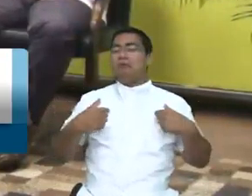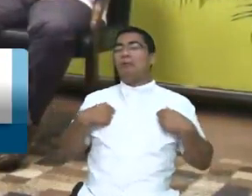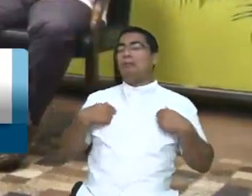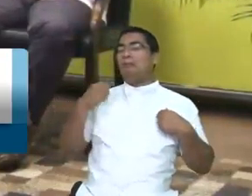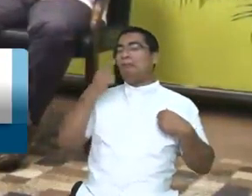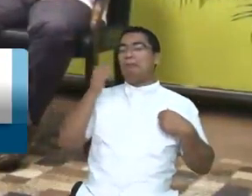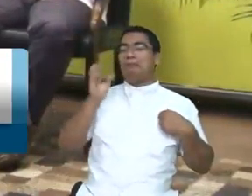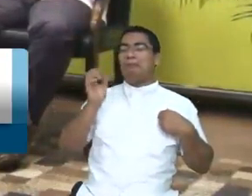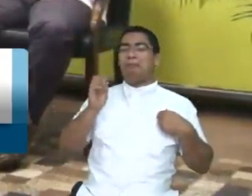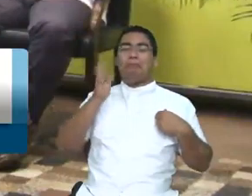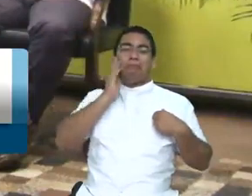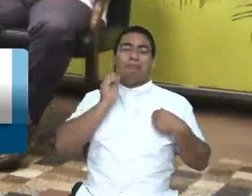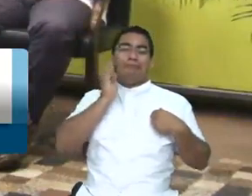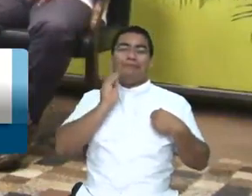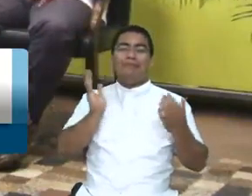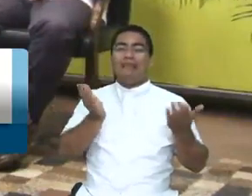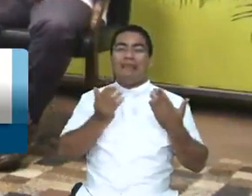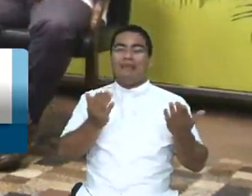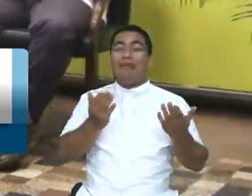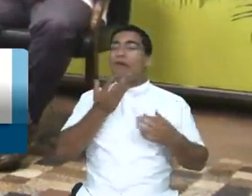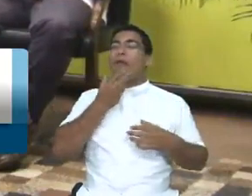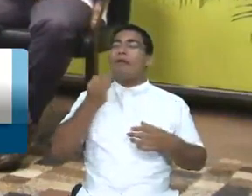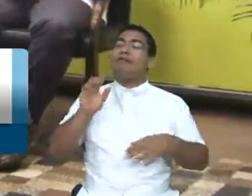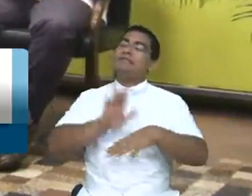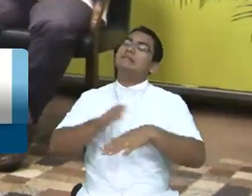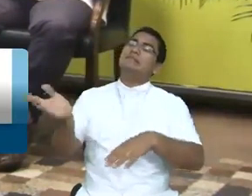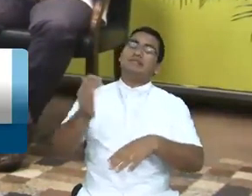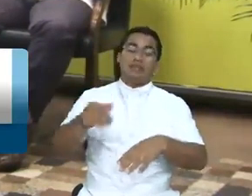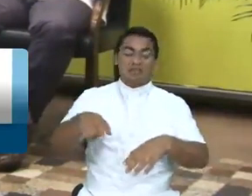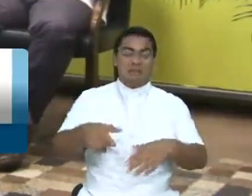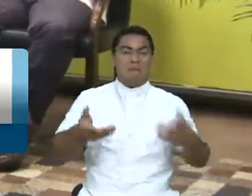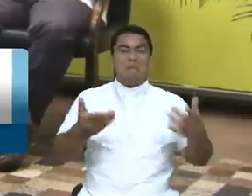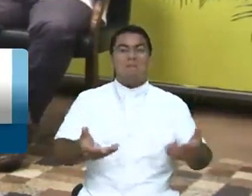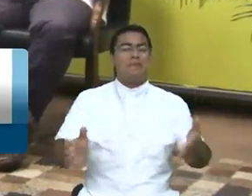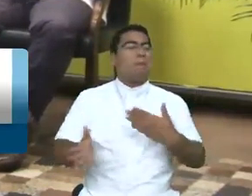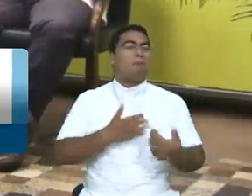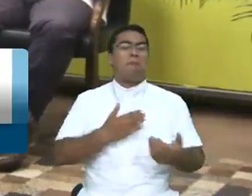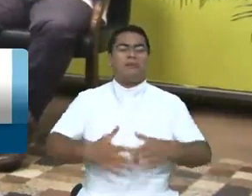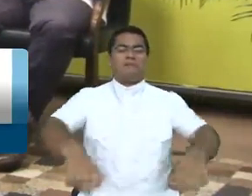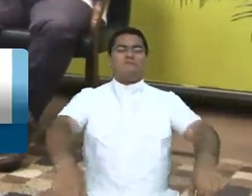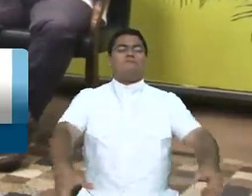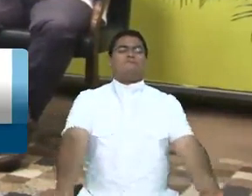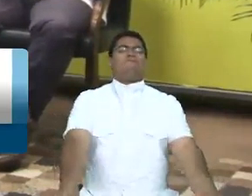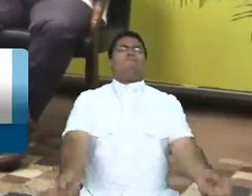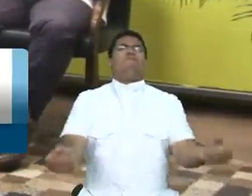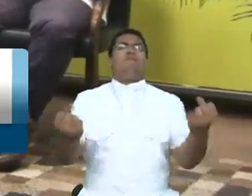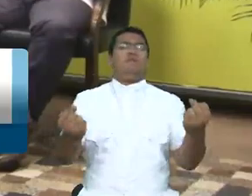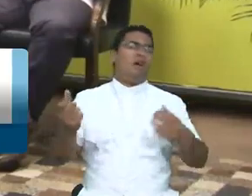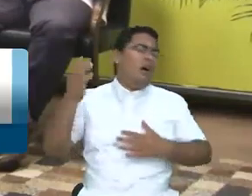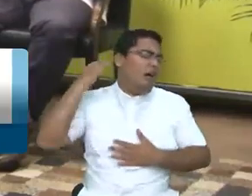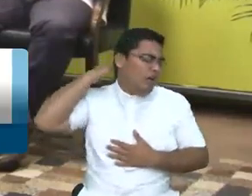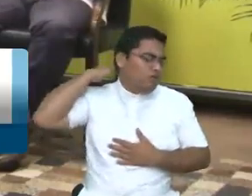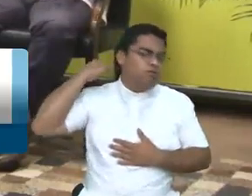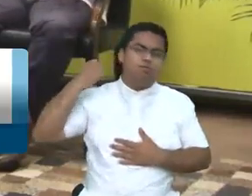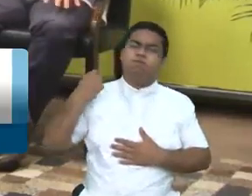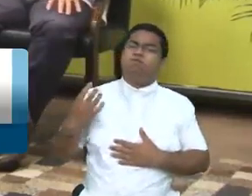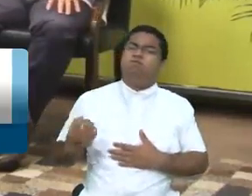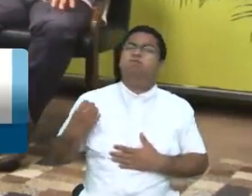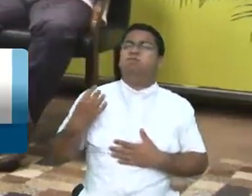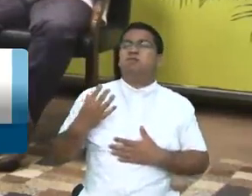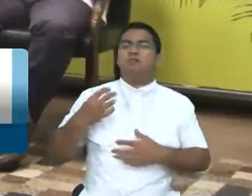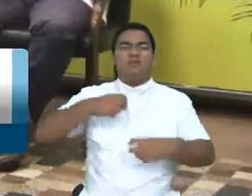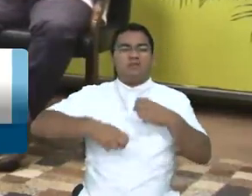al máximo a un joven. Sí, quieren empezar con lo máximo. Correcto. Sin la protección, y lo que causan es sobre todo daño en